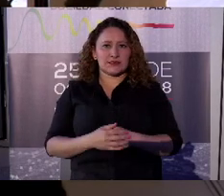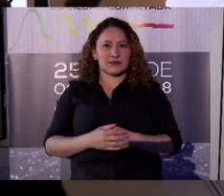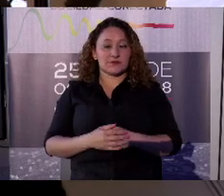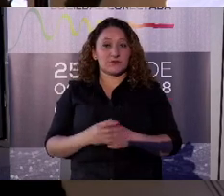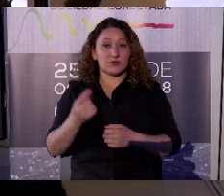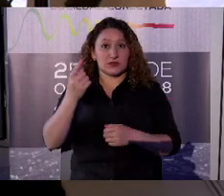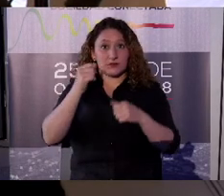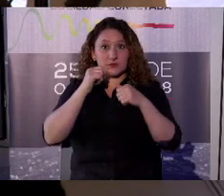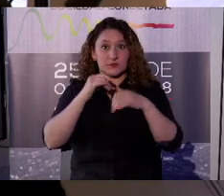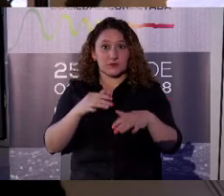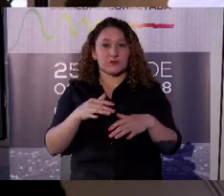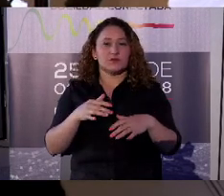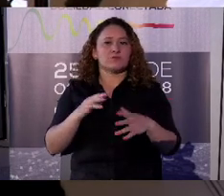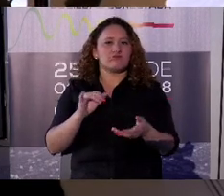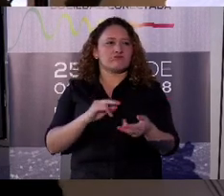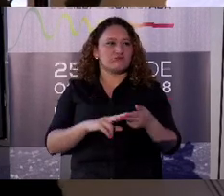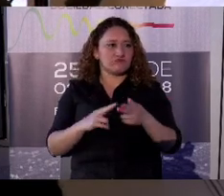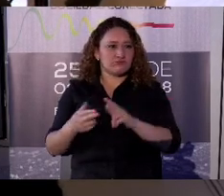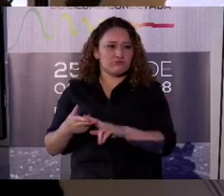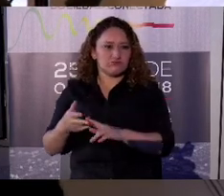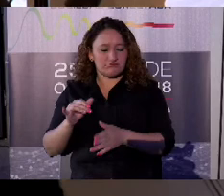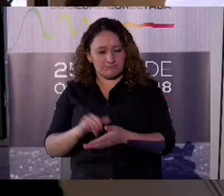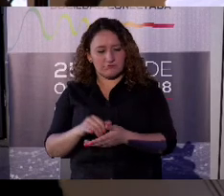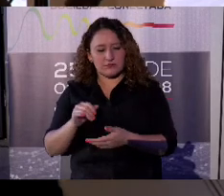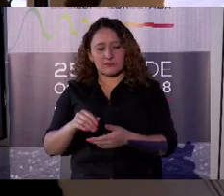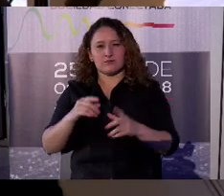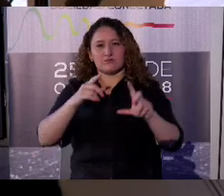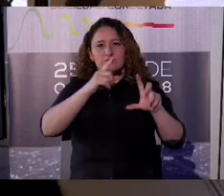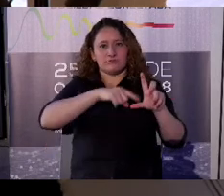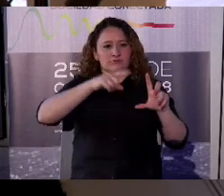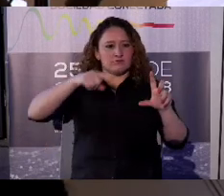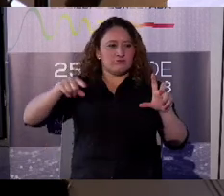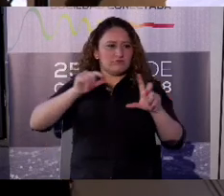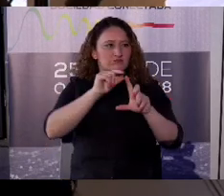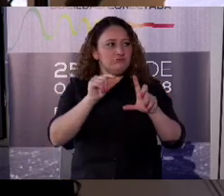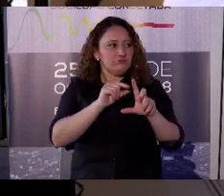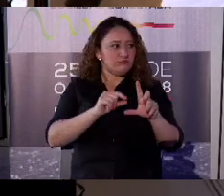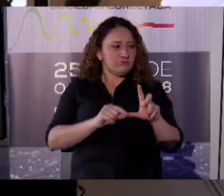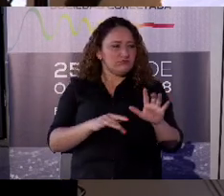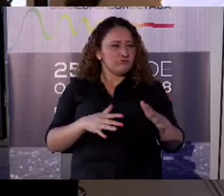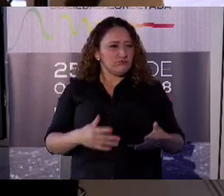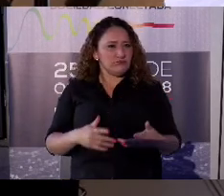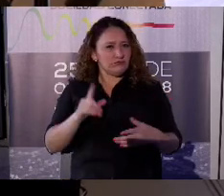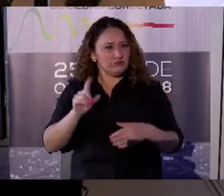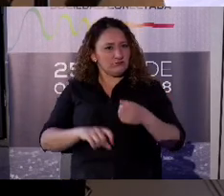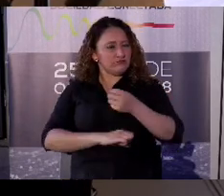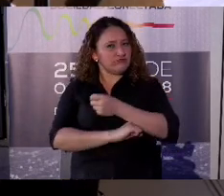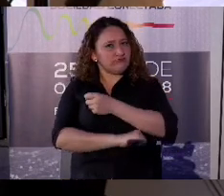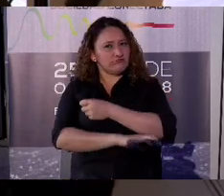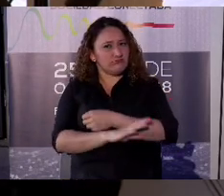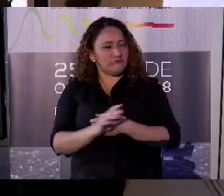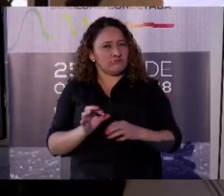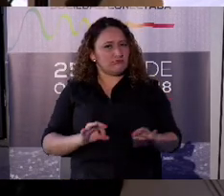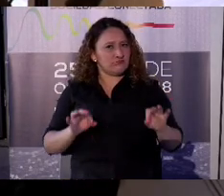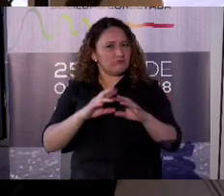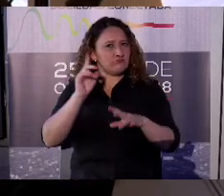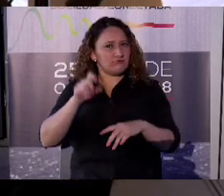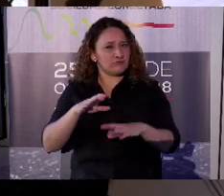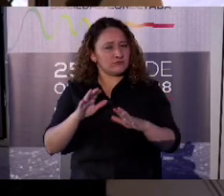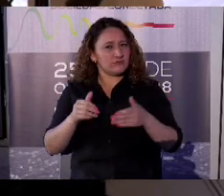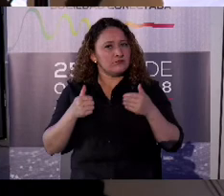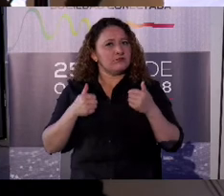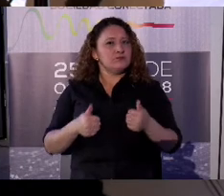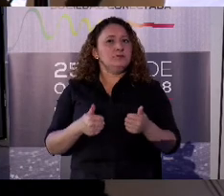las políticas públicas relacionadas con el espectro radioeléctrico son fundamentales. Y tienen que ser buenas políticas. Y tienen que ser buenas políticas que